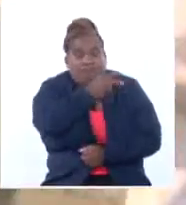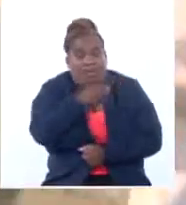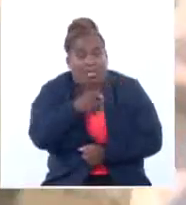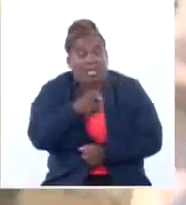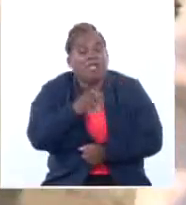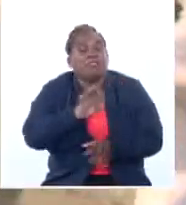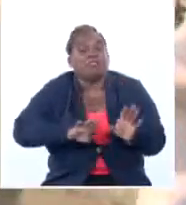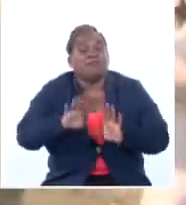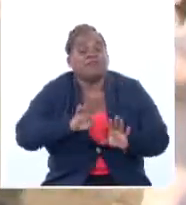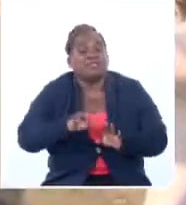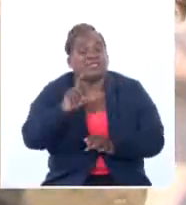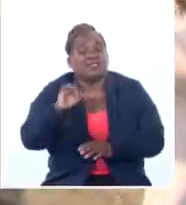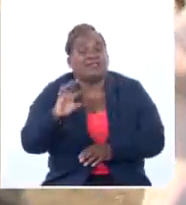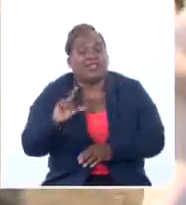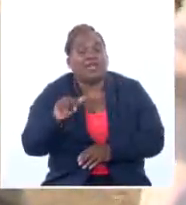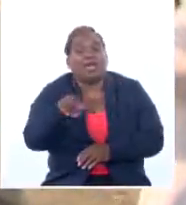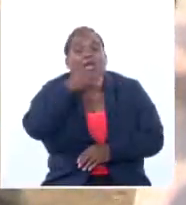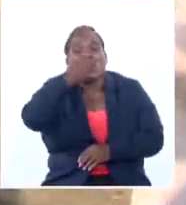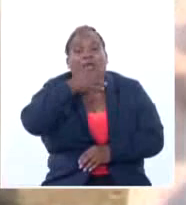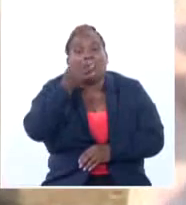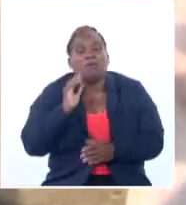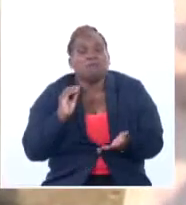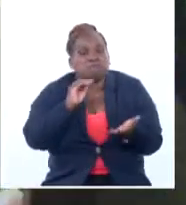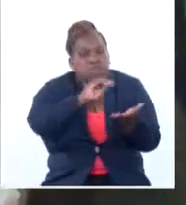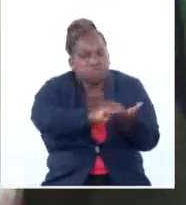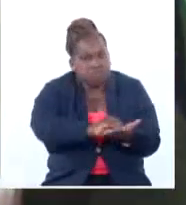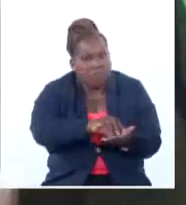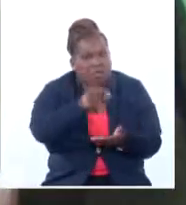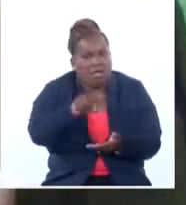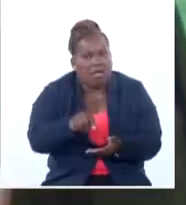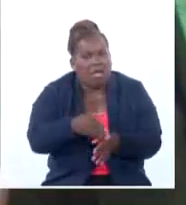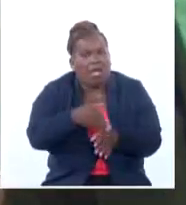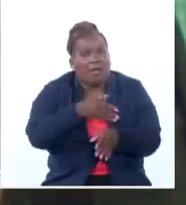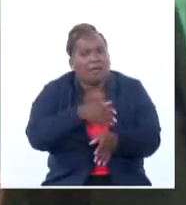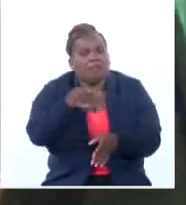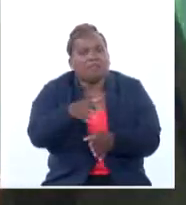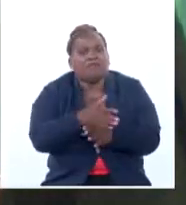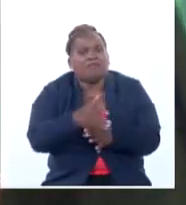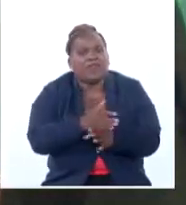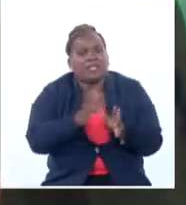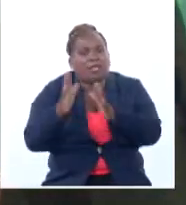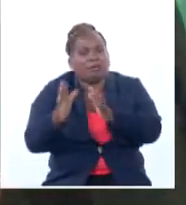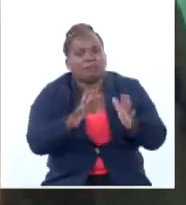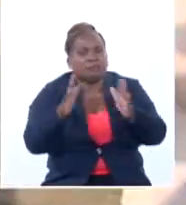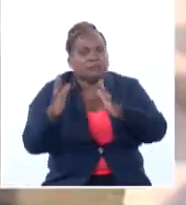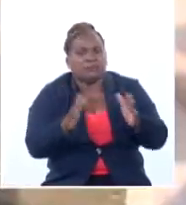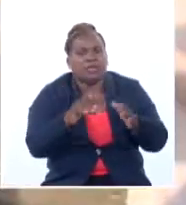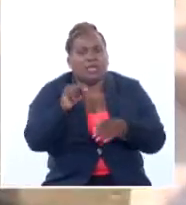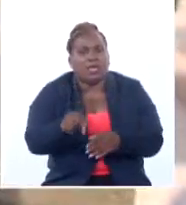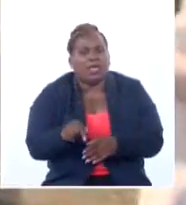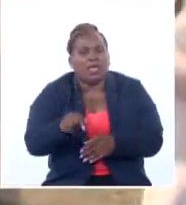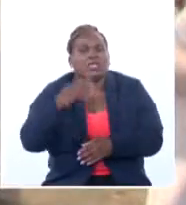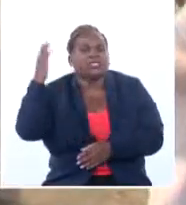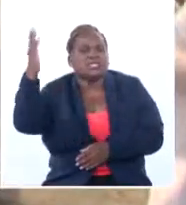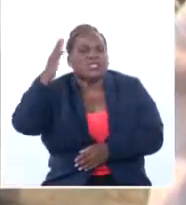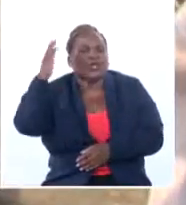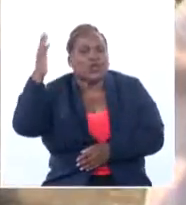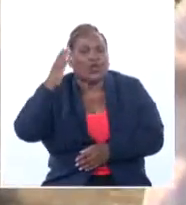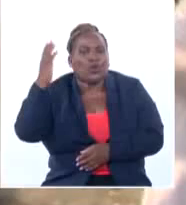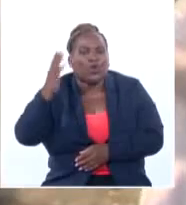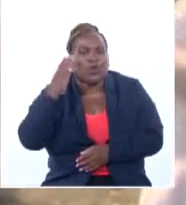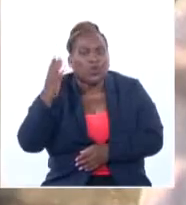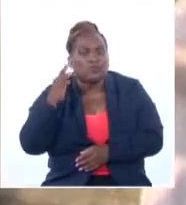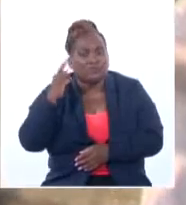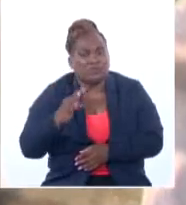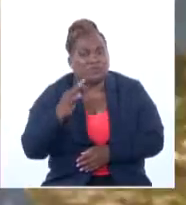en Cuba, se interesó por la implementación oportuna de los protocolos para las diferentes fases en la trayectoria de los organismos ciclónicos tan